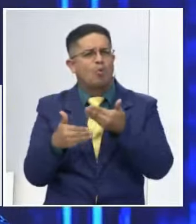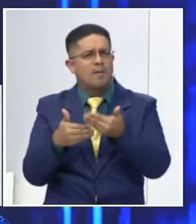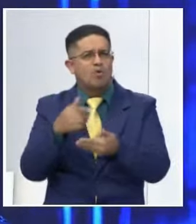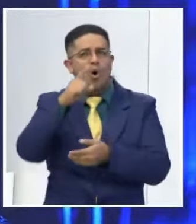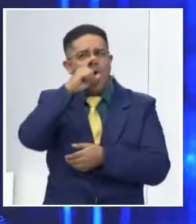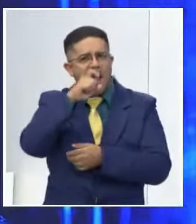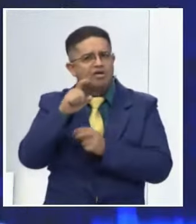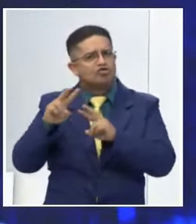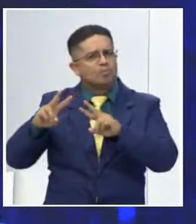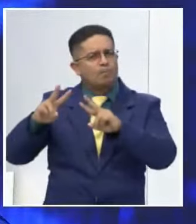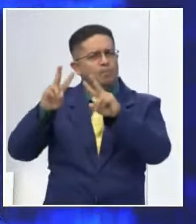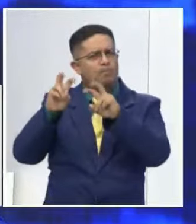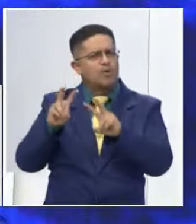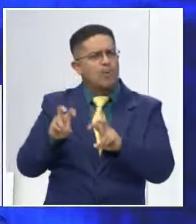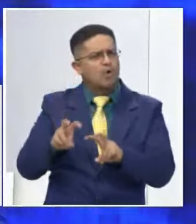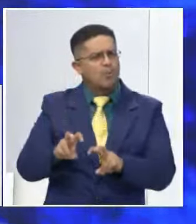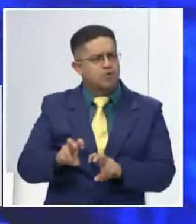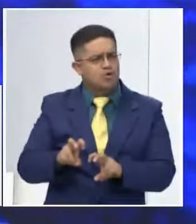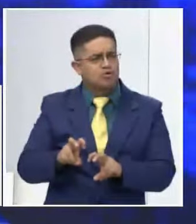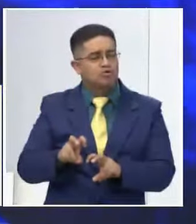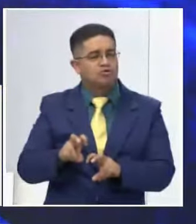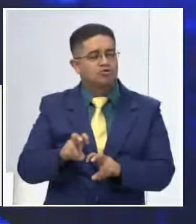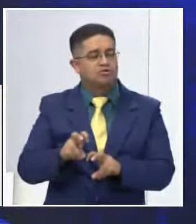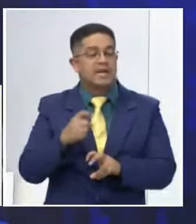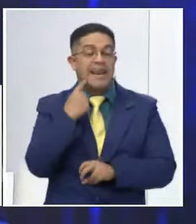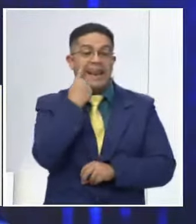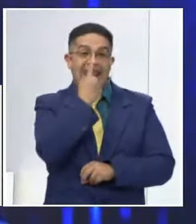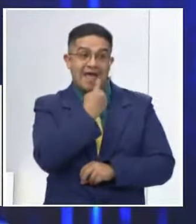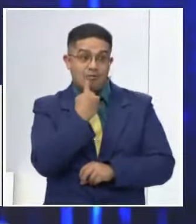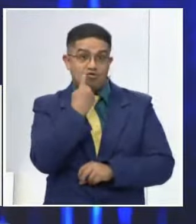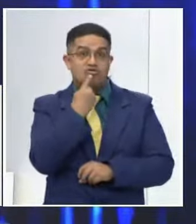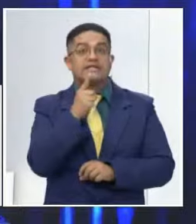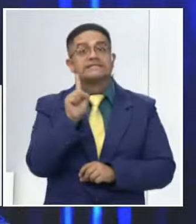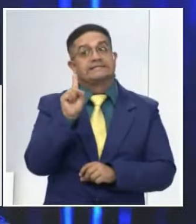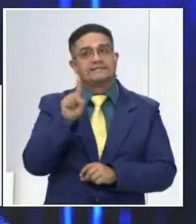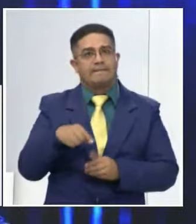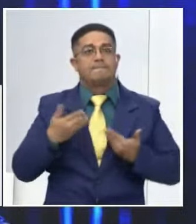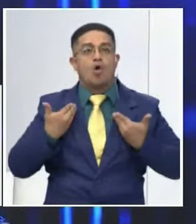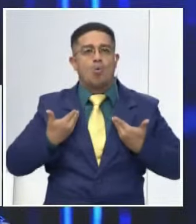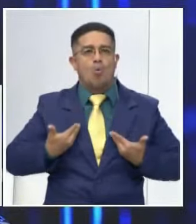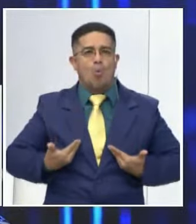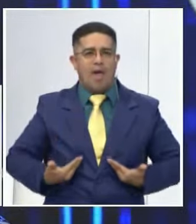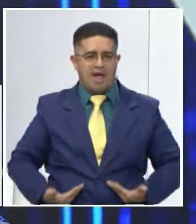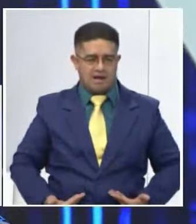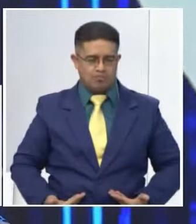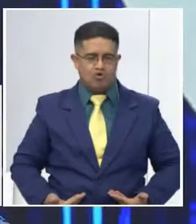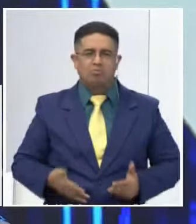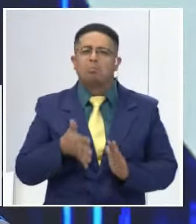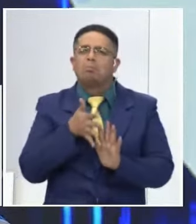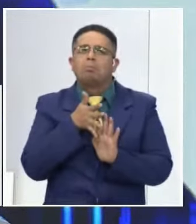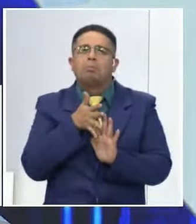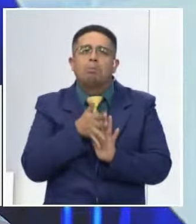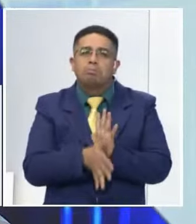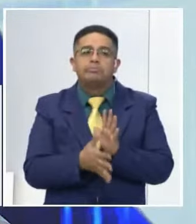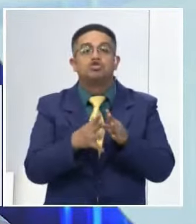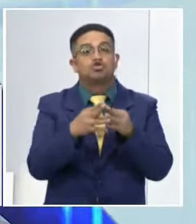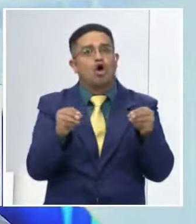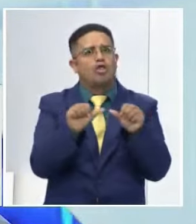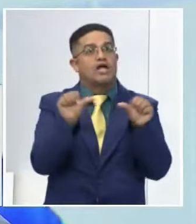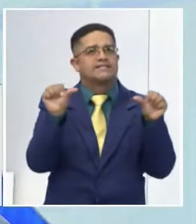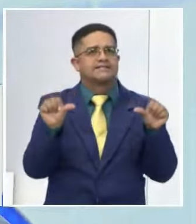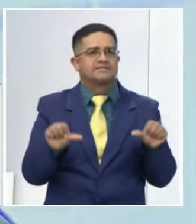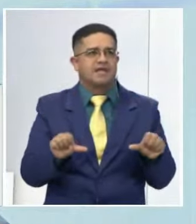fueron haciendo investigaciones, obviamente la cavidad bucal, al igual que el resto de nuestro cuerpo, está primeramente relacionada con todos los sistemas, ¿ok?